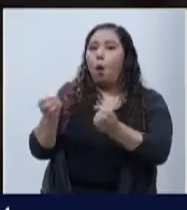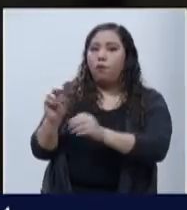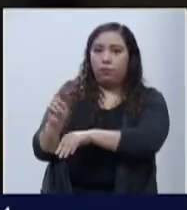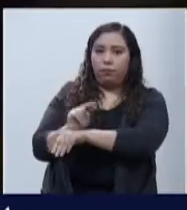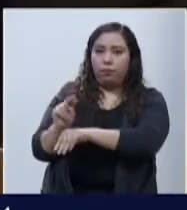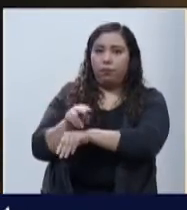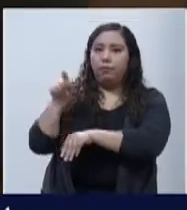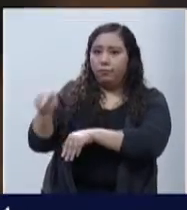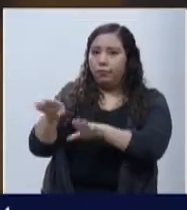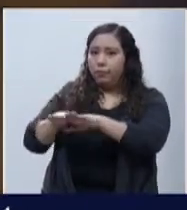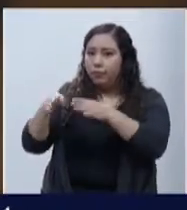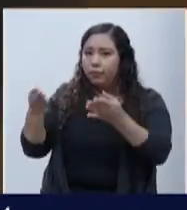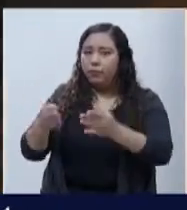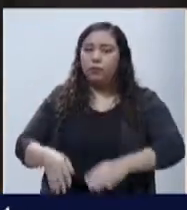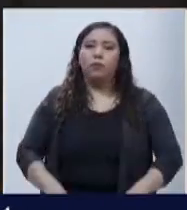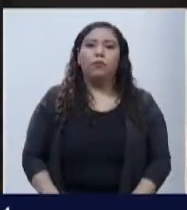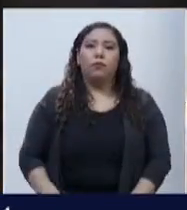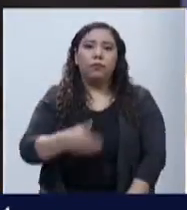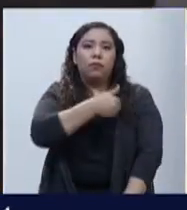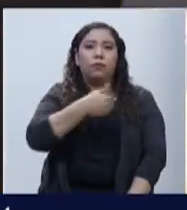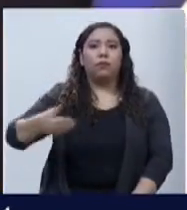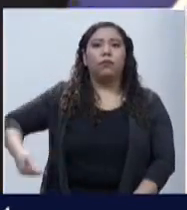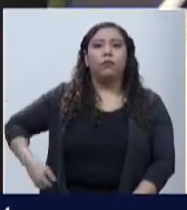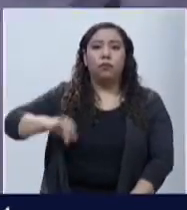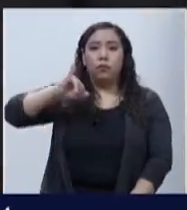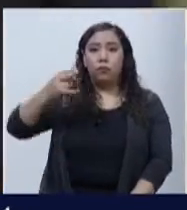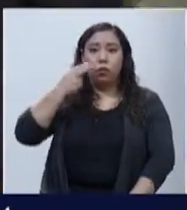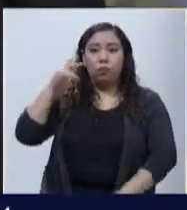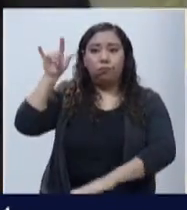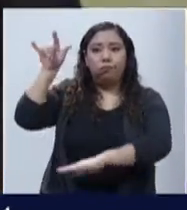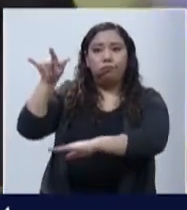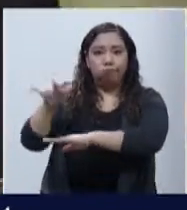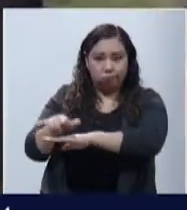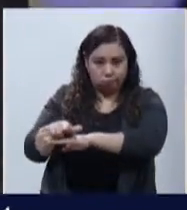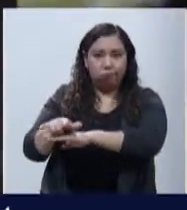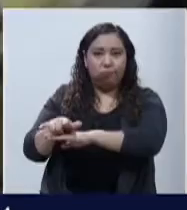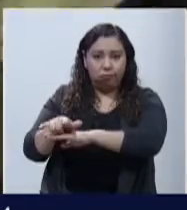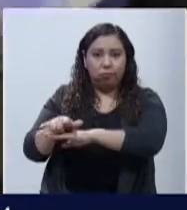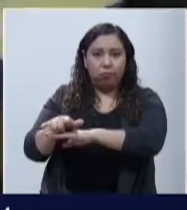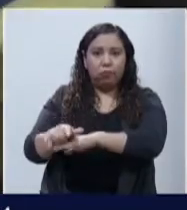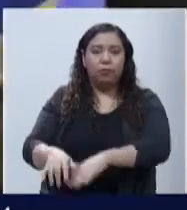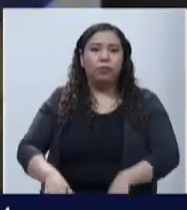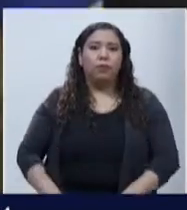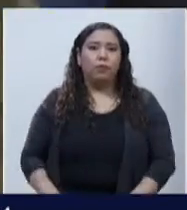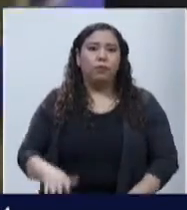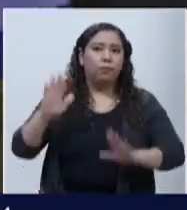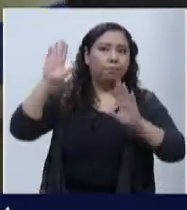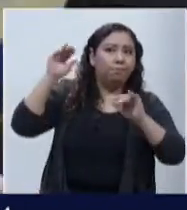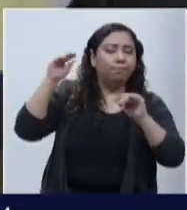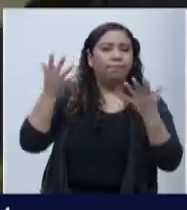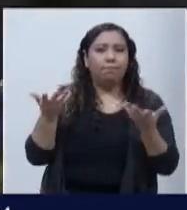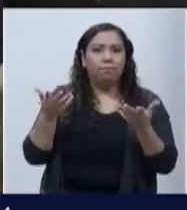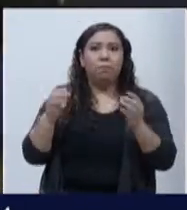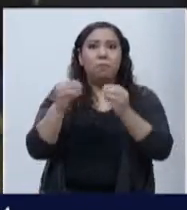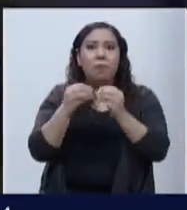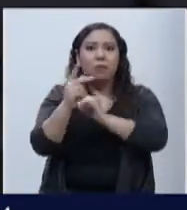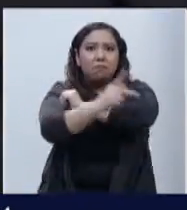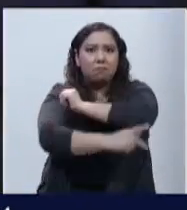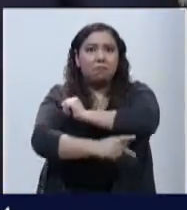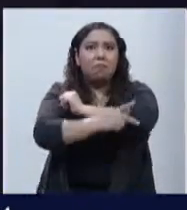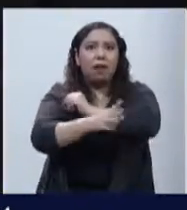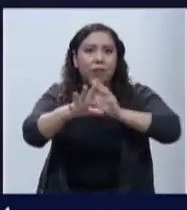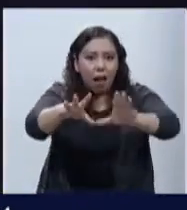la llegada del mandatario hondureño a territorio israelí genera muchas expectativas debido a que cada vez más estados reconocen a